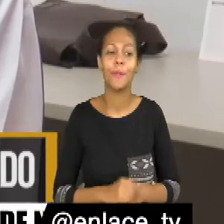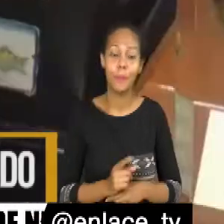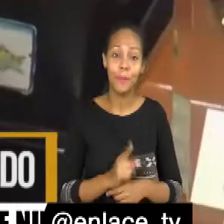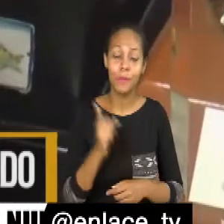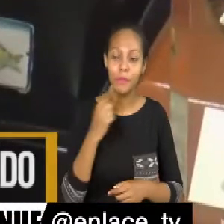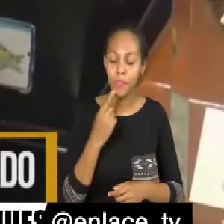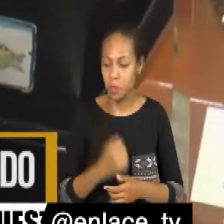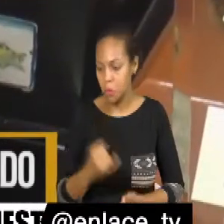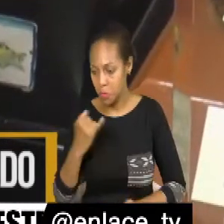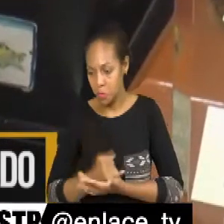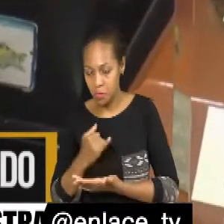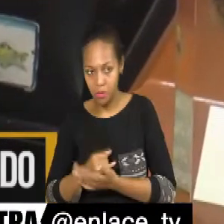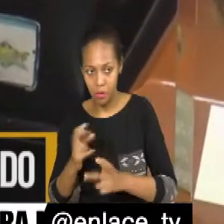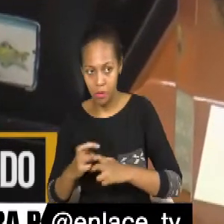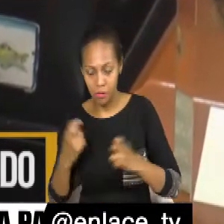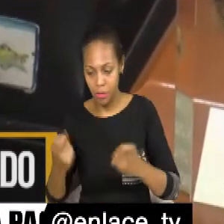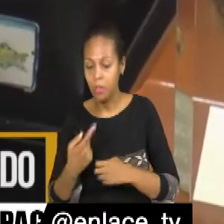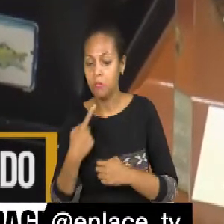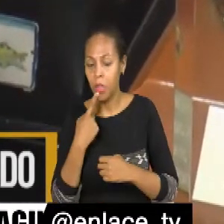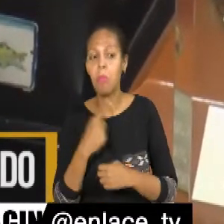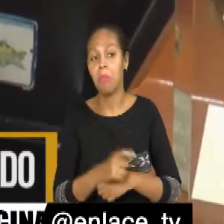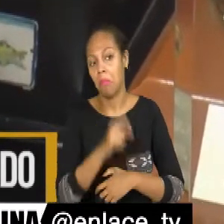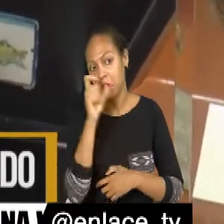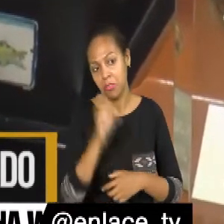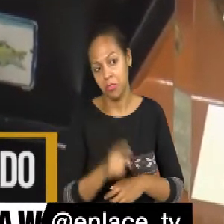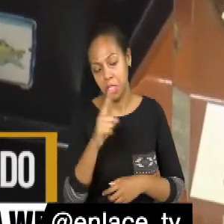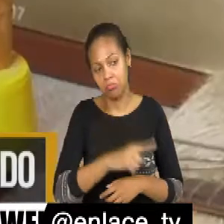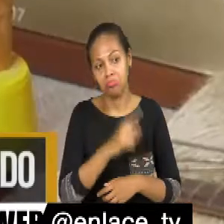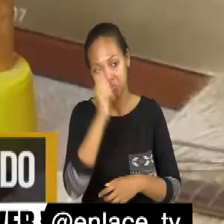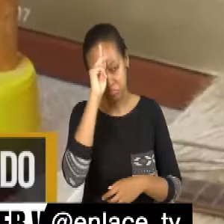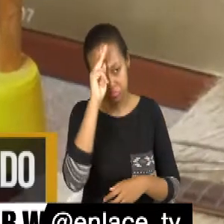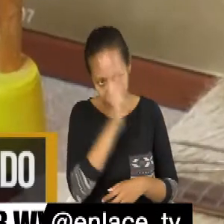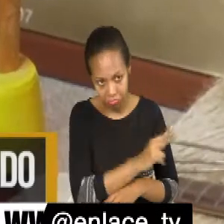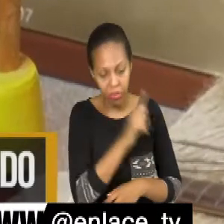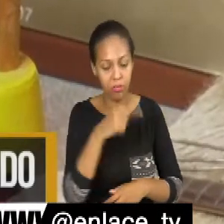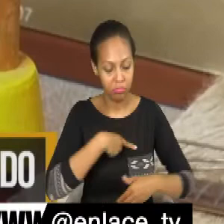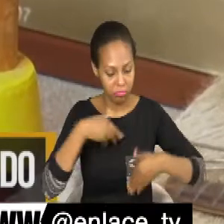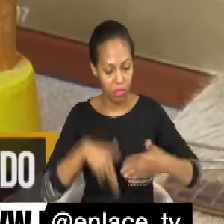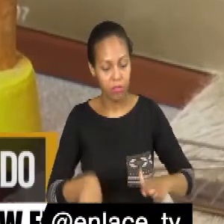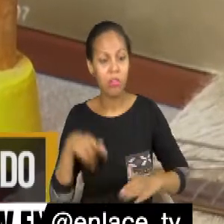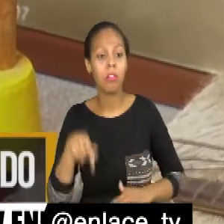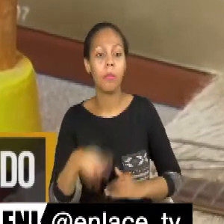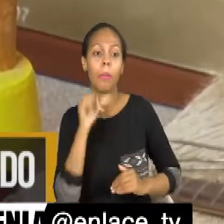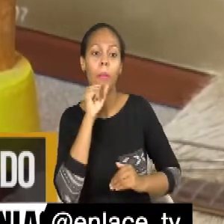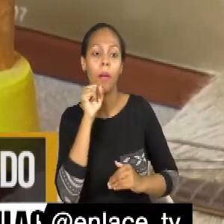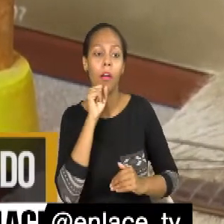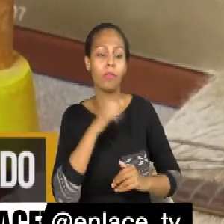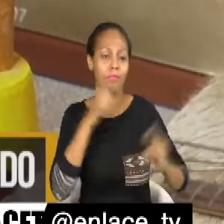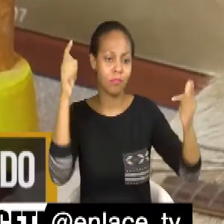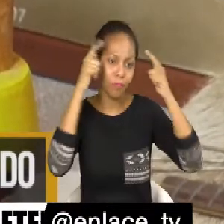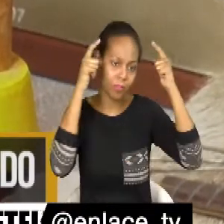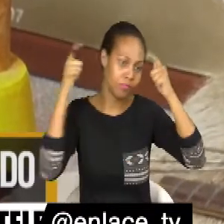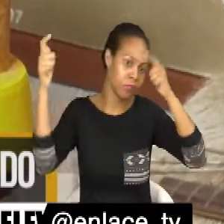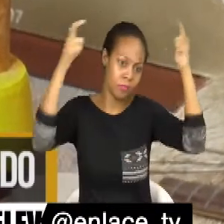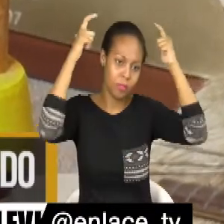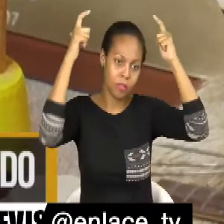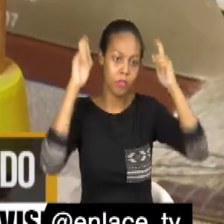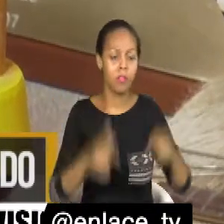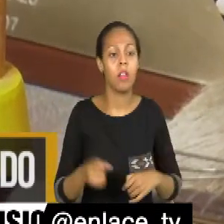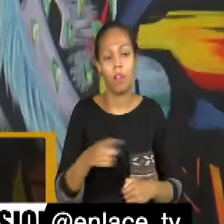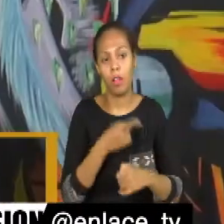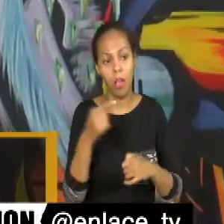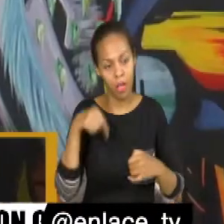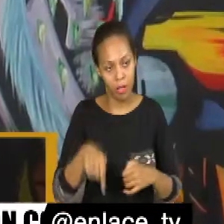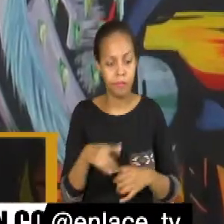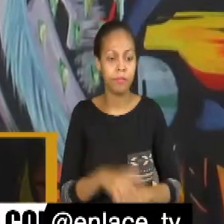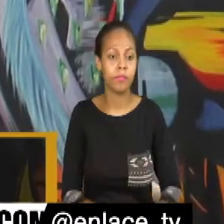ha decidido este año rendir homenaje al artista vallenato Víctor Rey Reyes, natural de Barranca Bermeja y Rey de Reyes de este reconocido festival en el ámbito